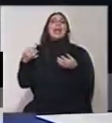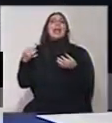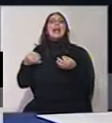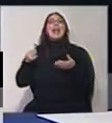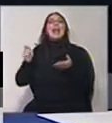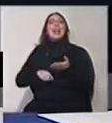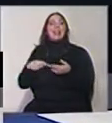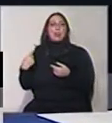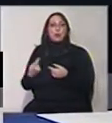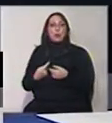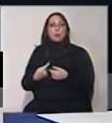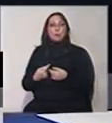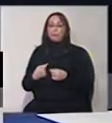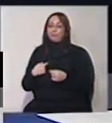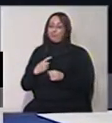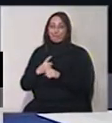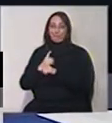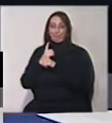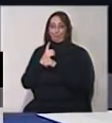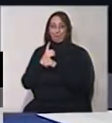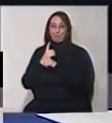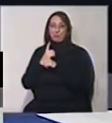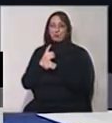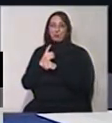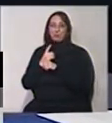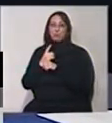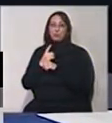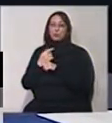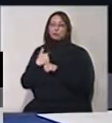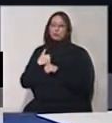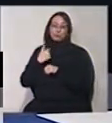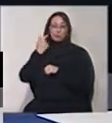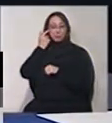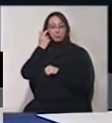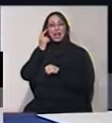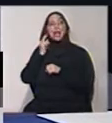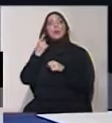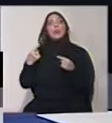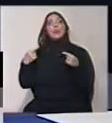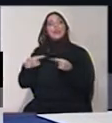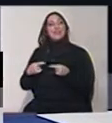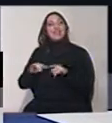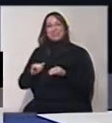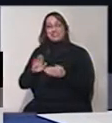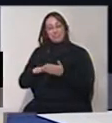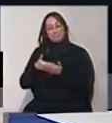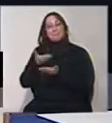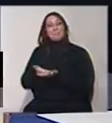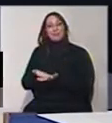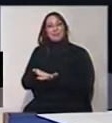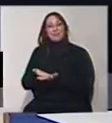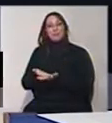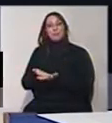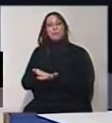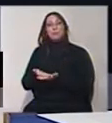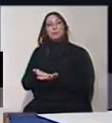Luis. Sí, en primer lugar yo creo que hay un debate que está planteado sobre